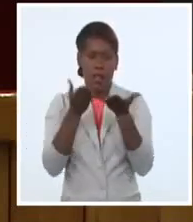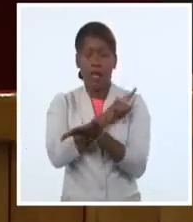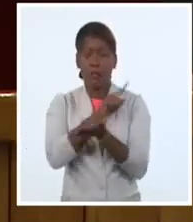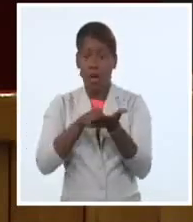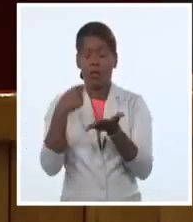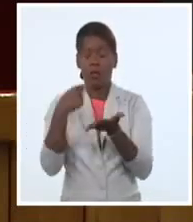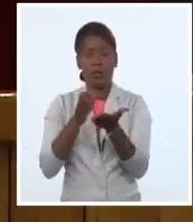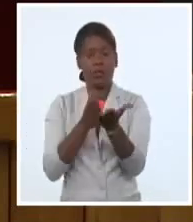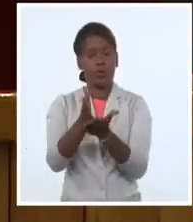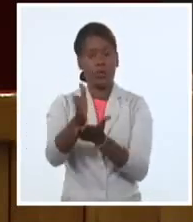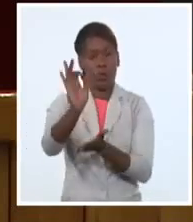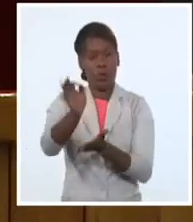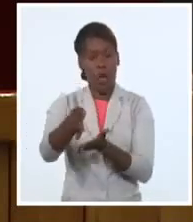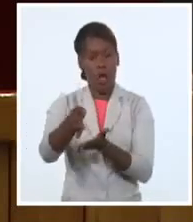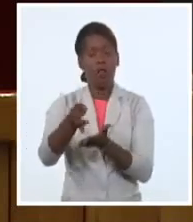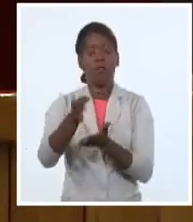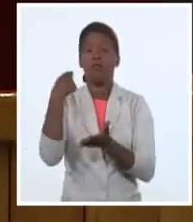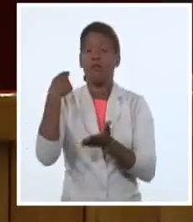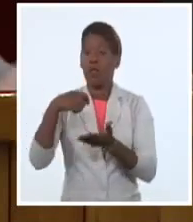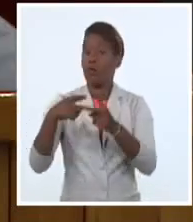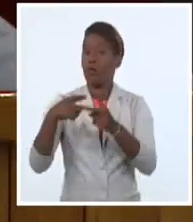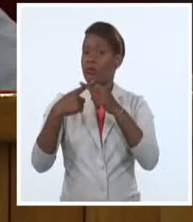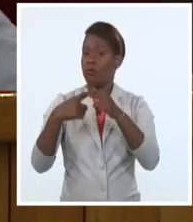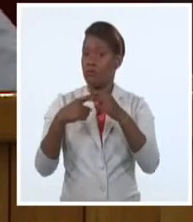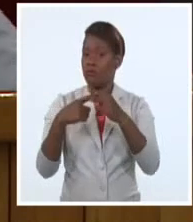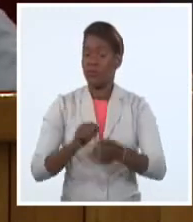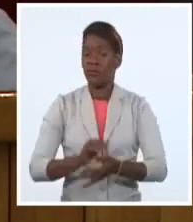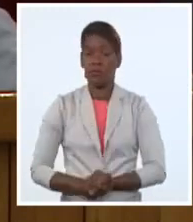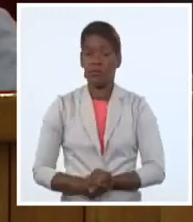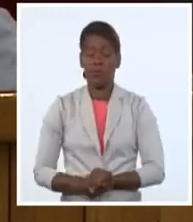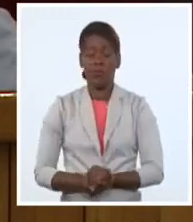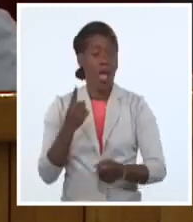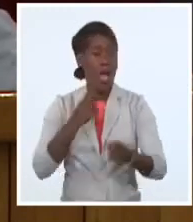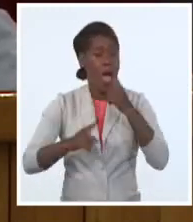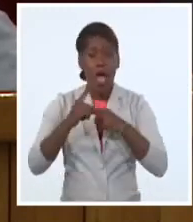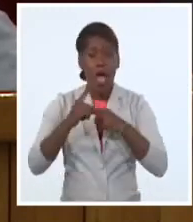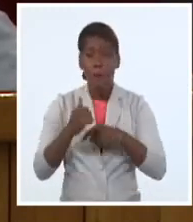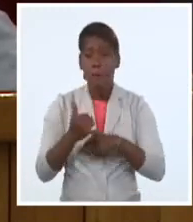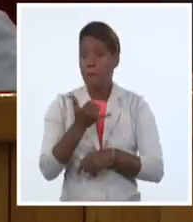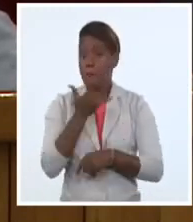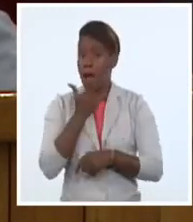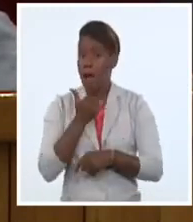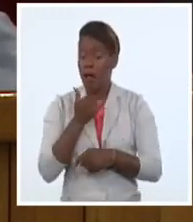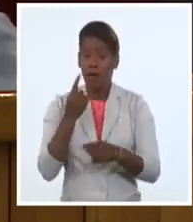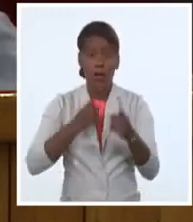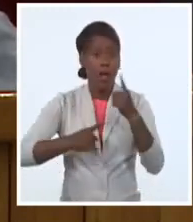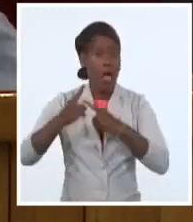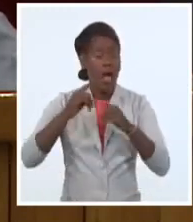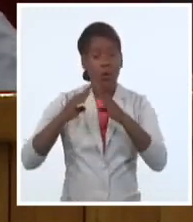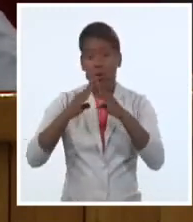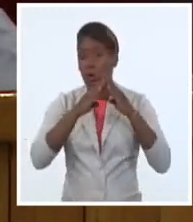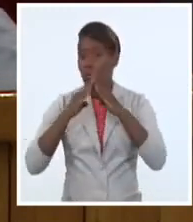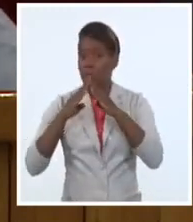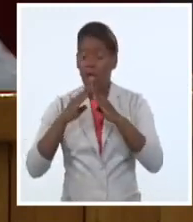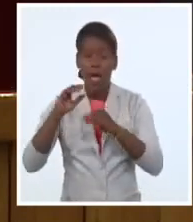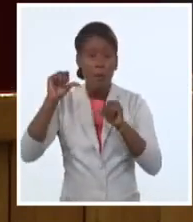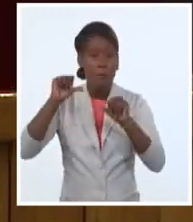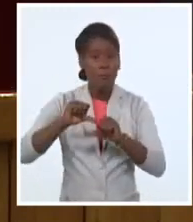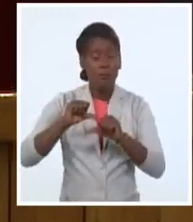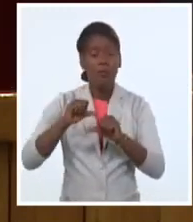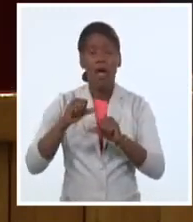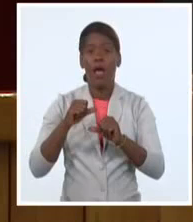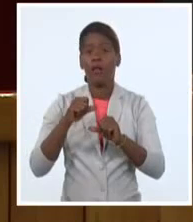juveniles. De los errores, rutinas y de la burocratización del trabajo en la comunidad, pero sobre todo de